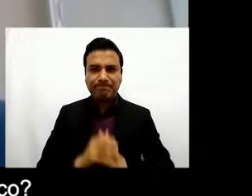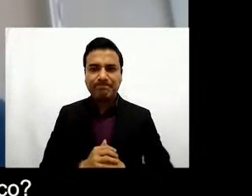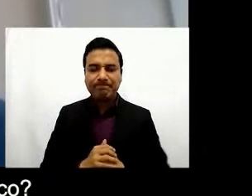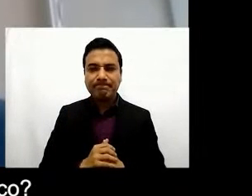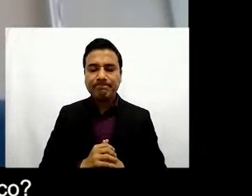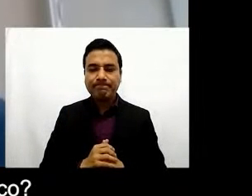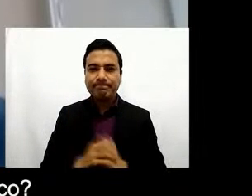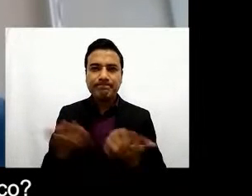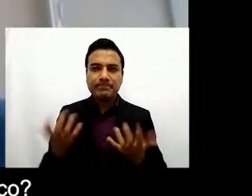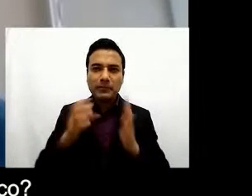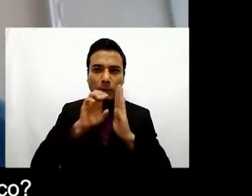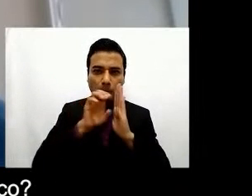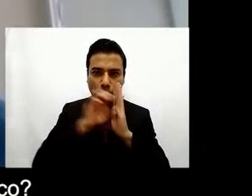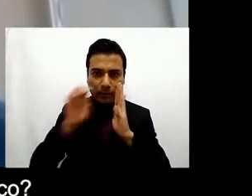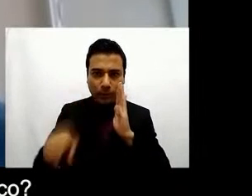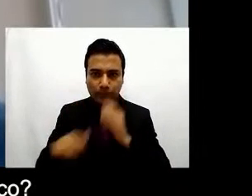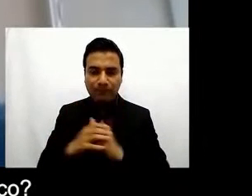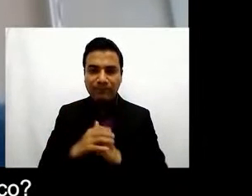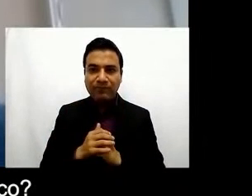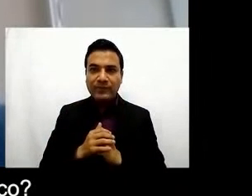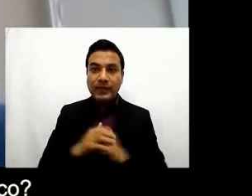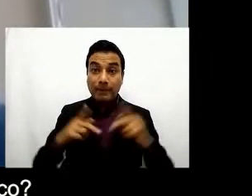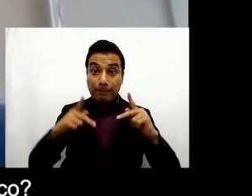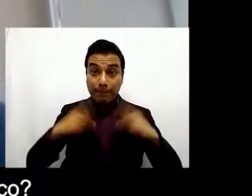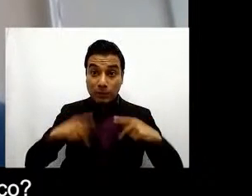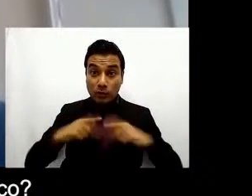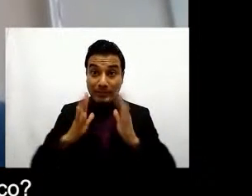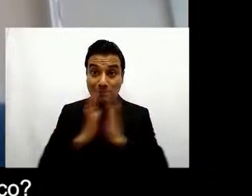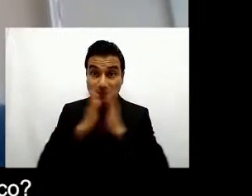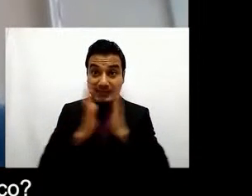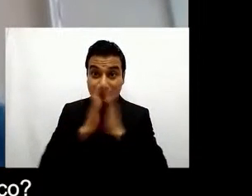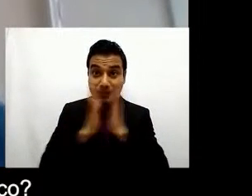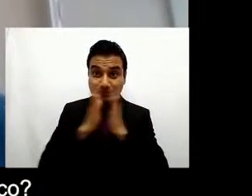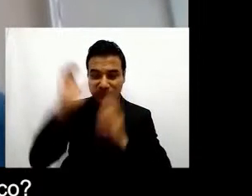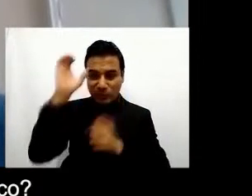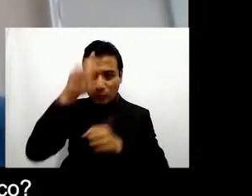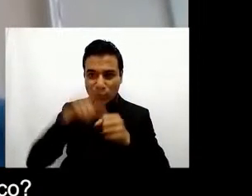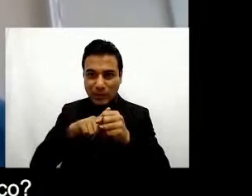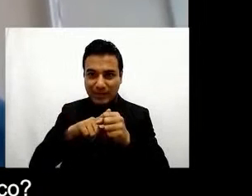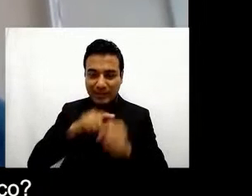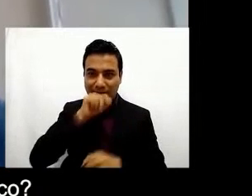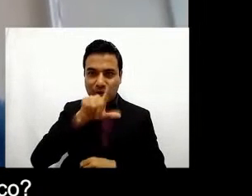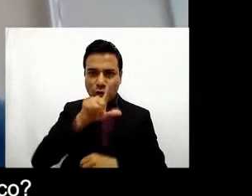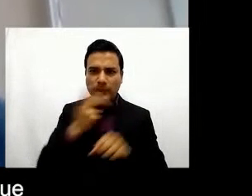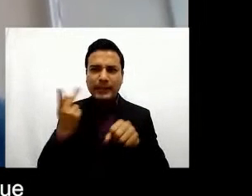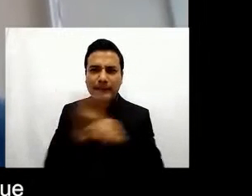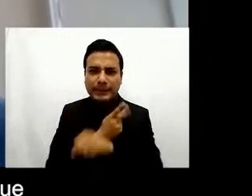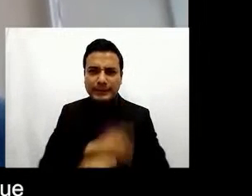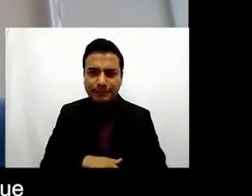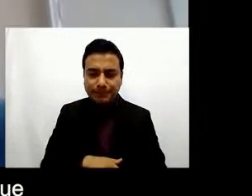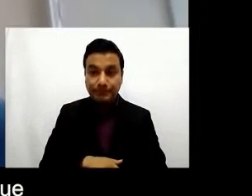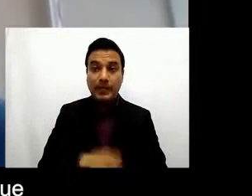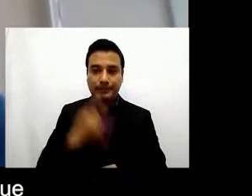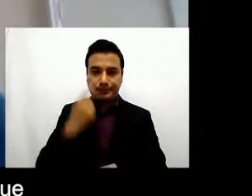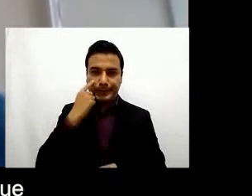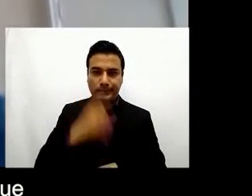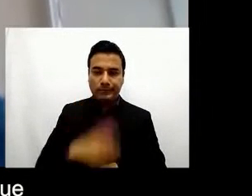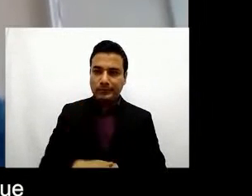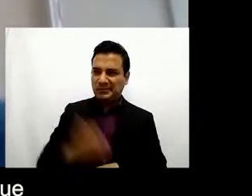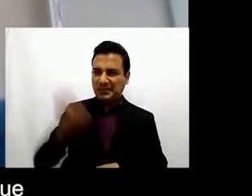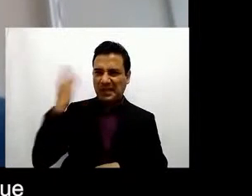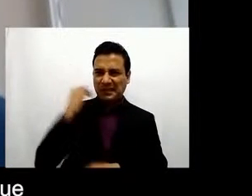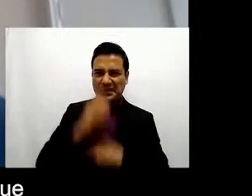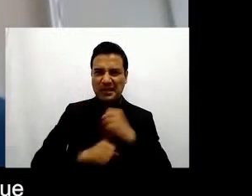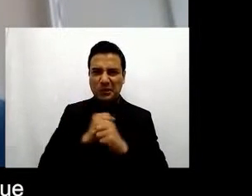¿Qué pasa con los actores culturales de Jalisco? Pues lo que ha pasado en las últimas décadas, yo diría desde los